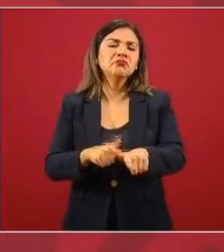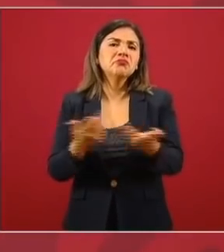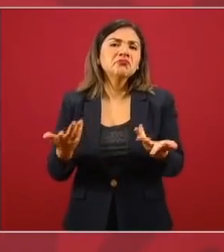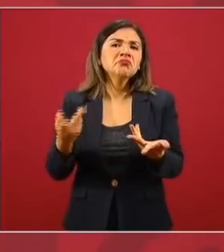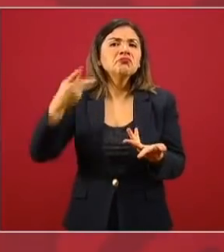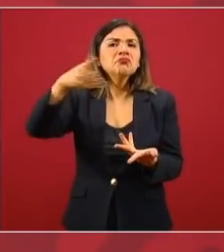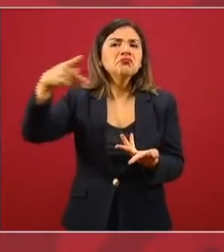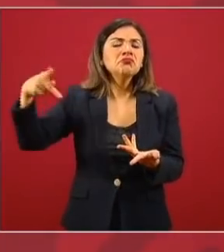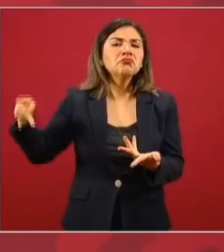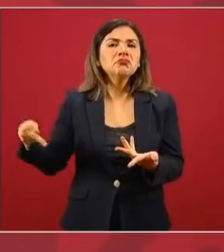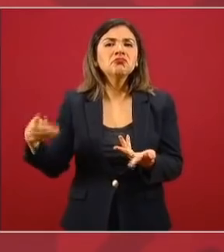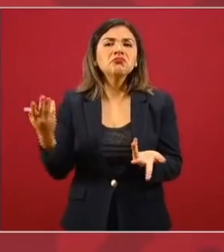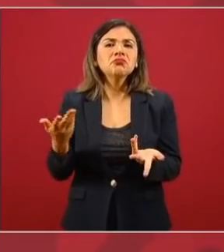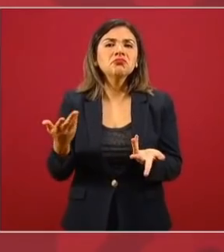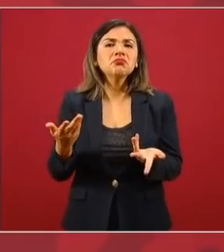sus